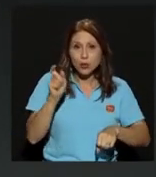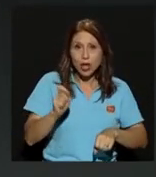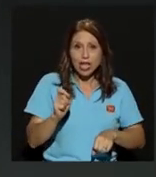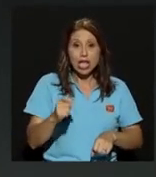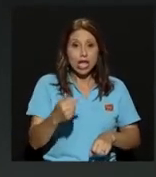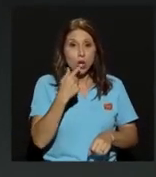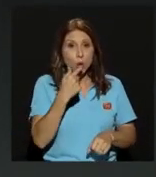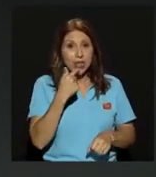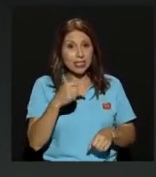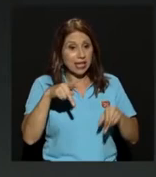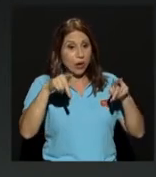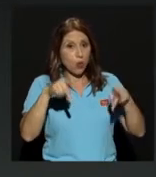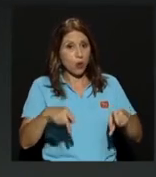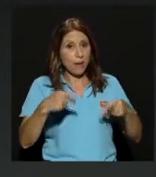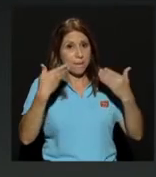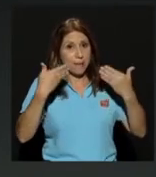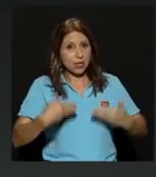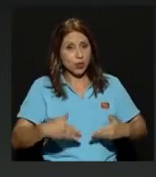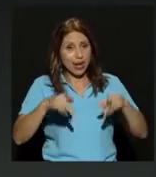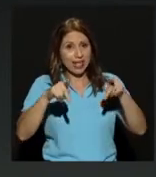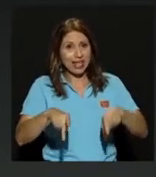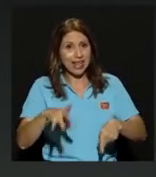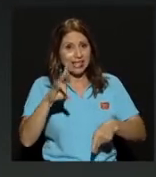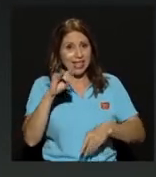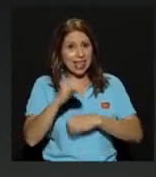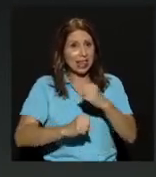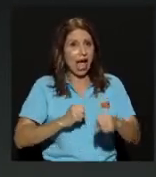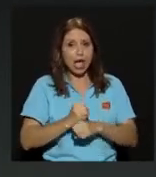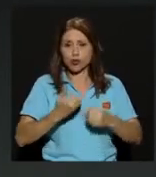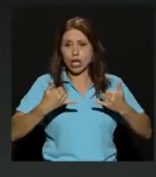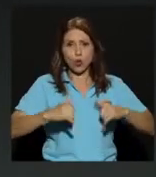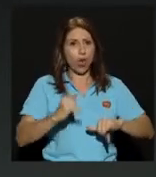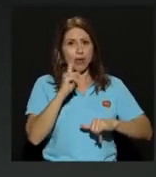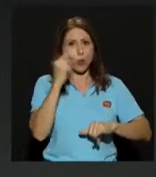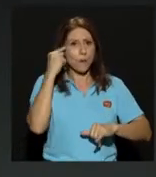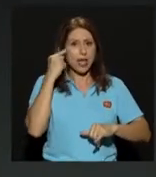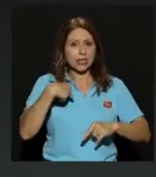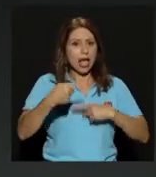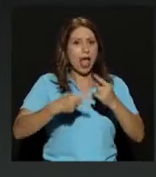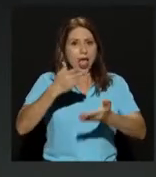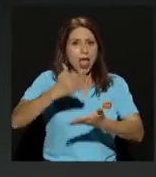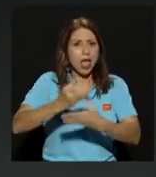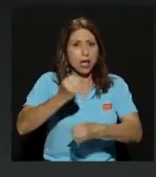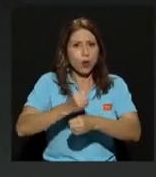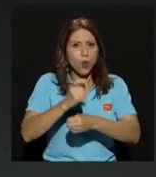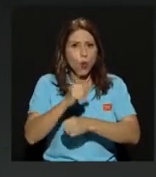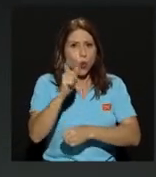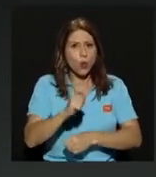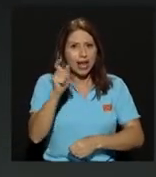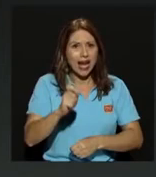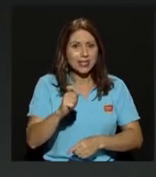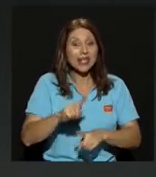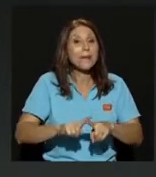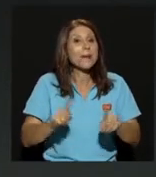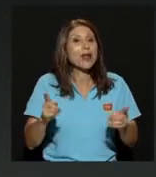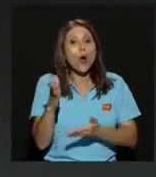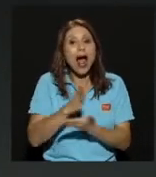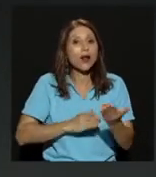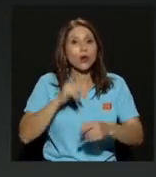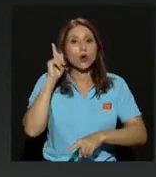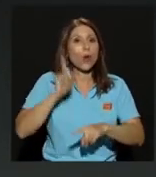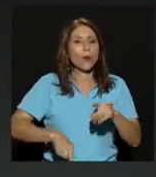que tiene 70 años y que no que no aspira a jubilarse pero que una cosa que no va a poder hacer es